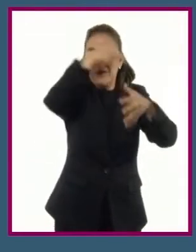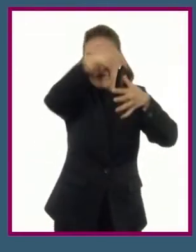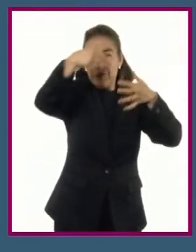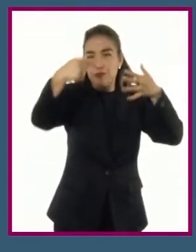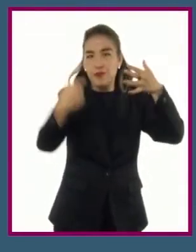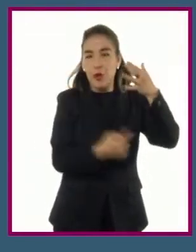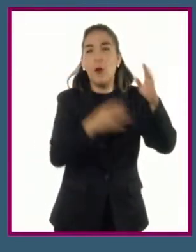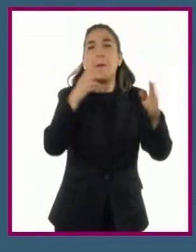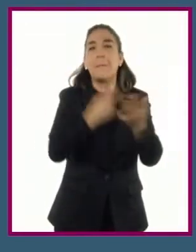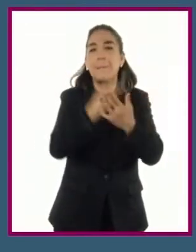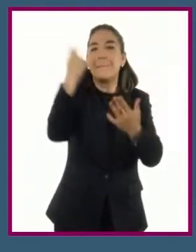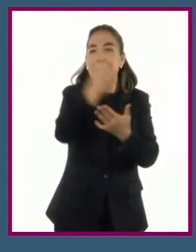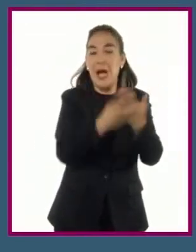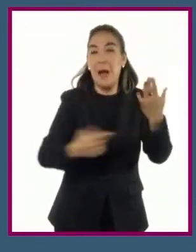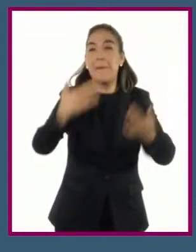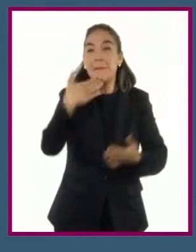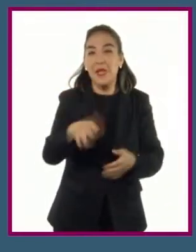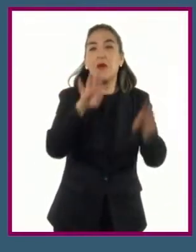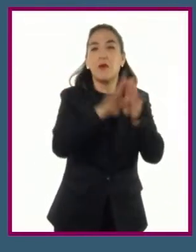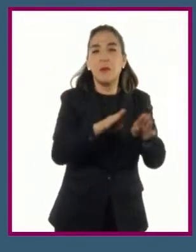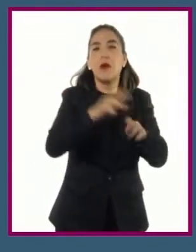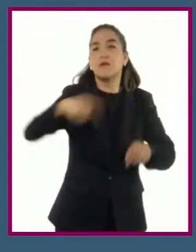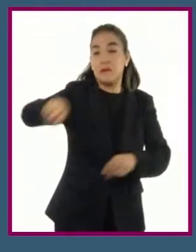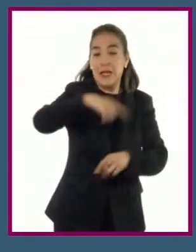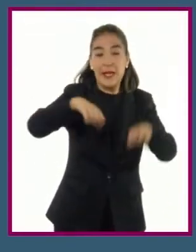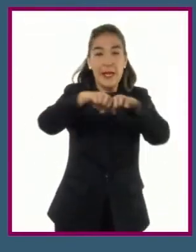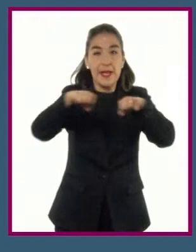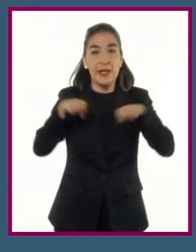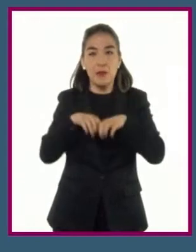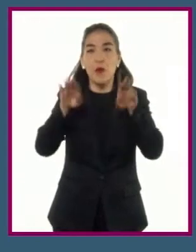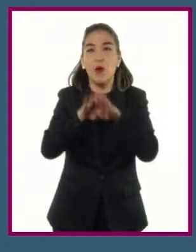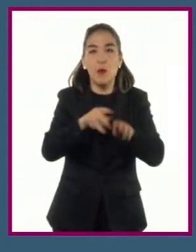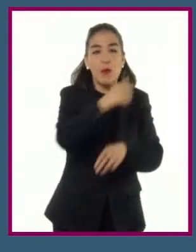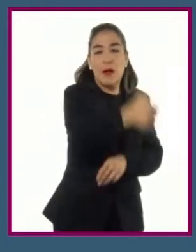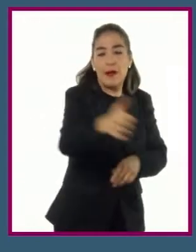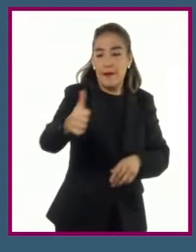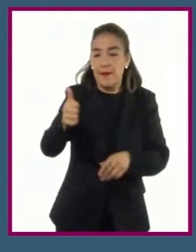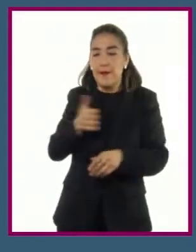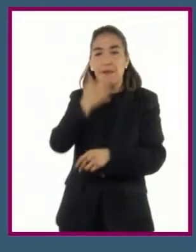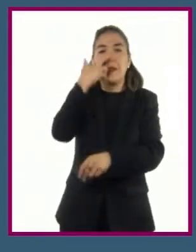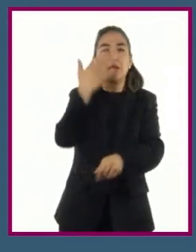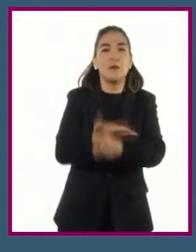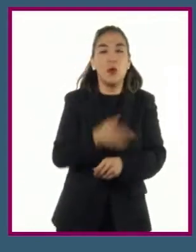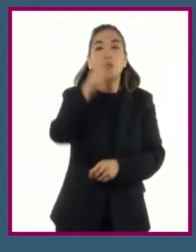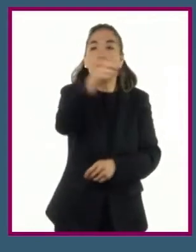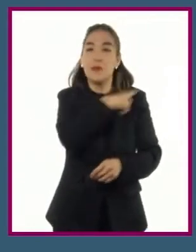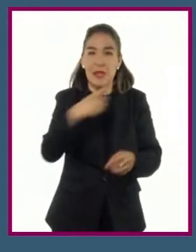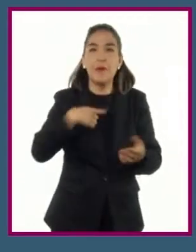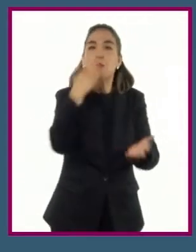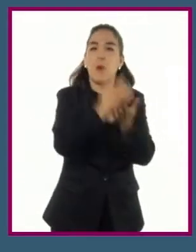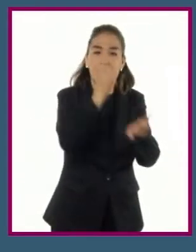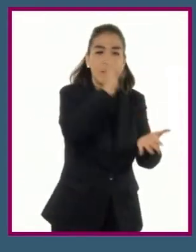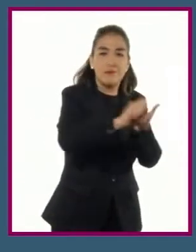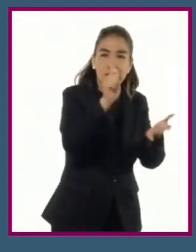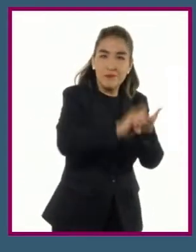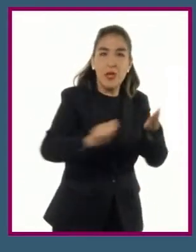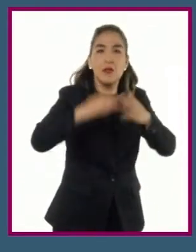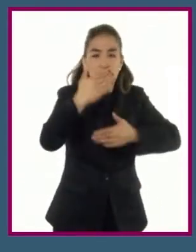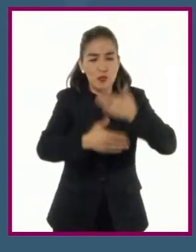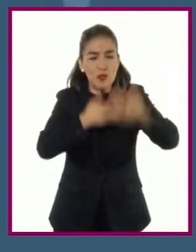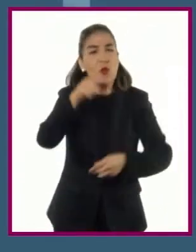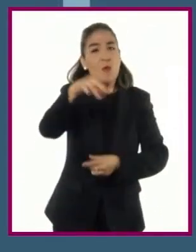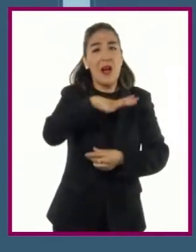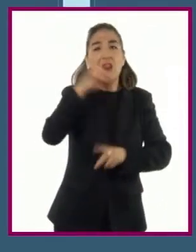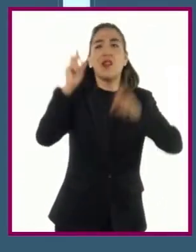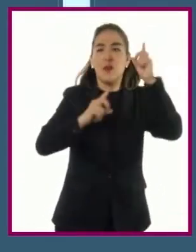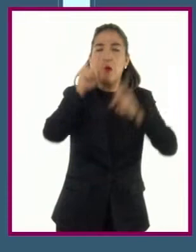proyecto y distribuyan el trabajo de manera equitativa. No olviden registrar en su cuaderno los detalles de su trabajo y las dudas que